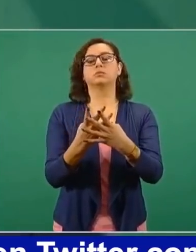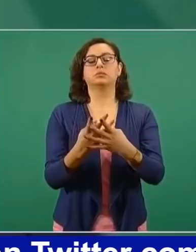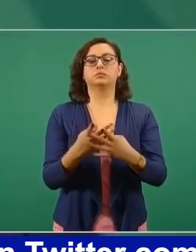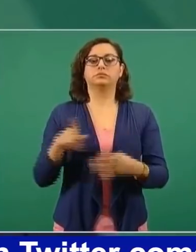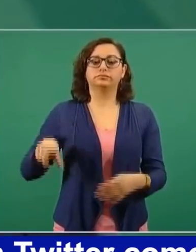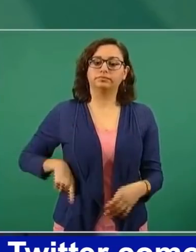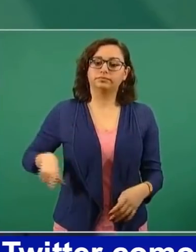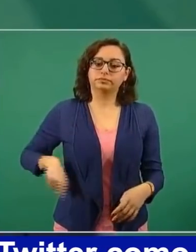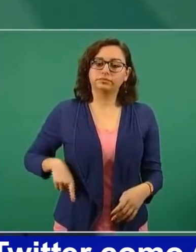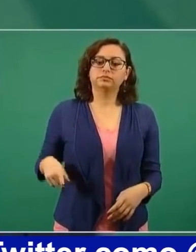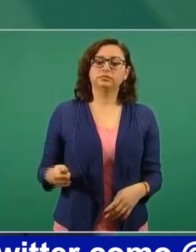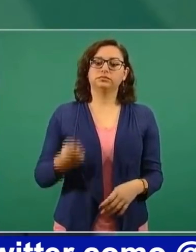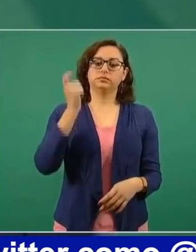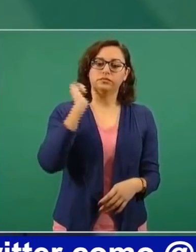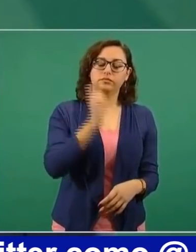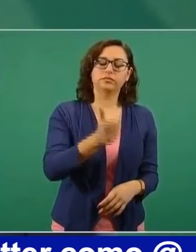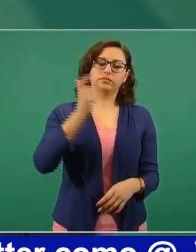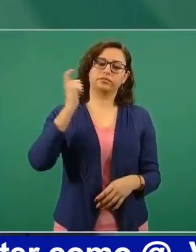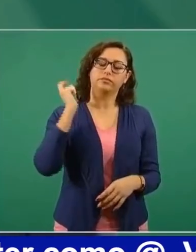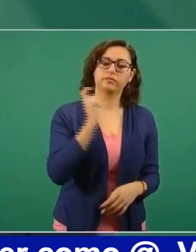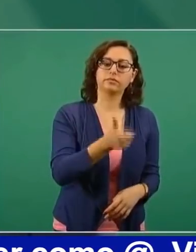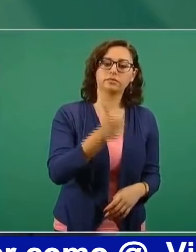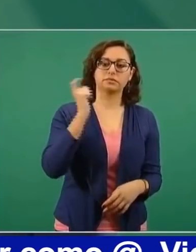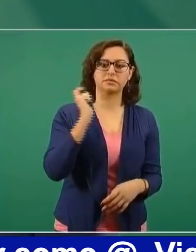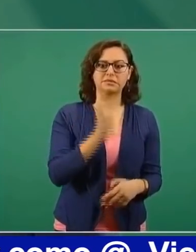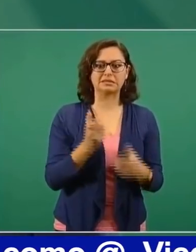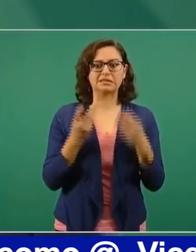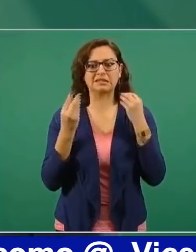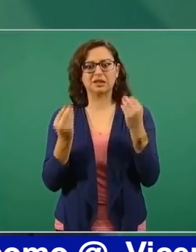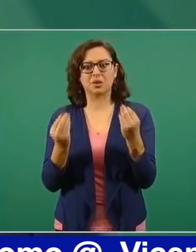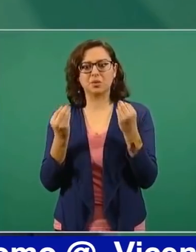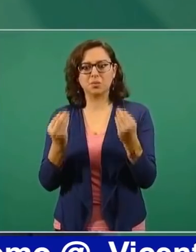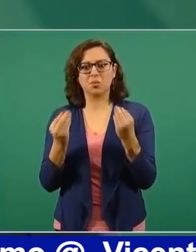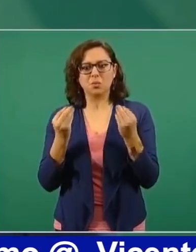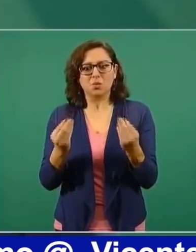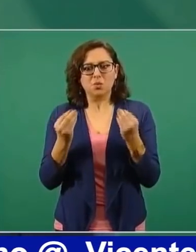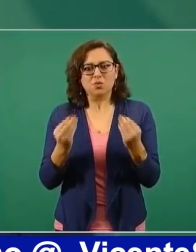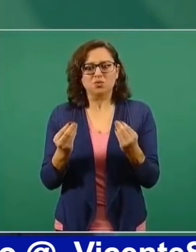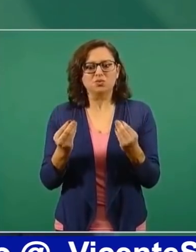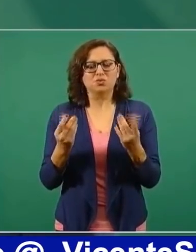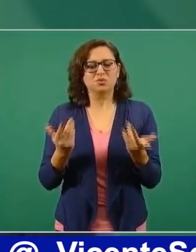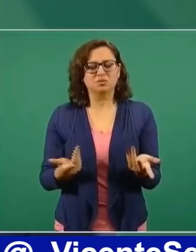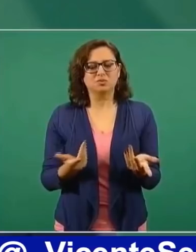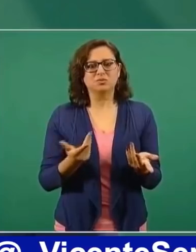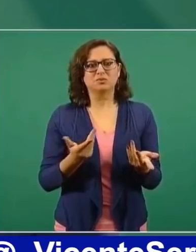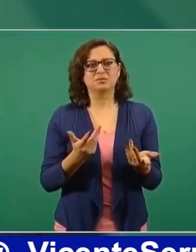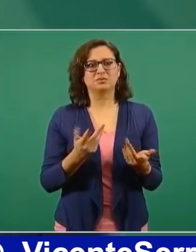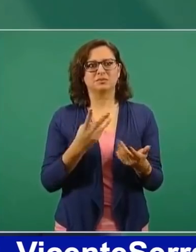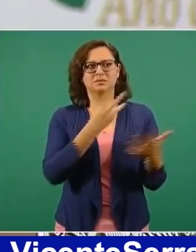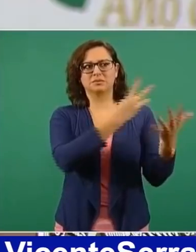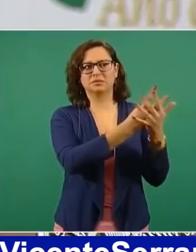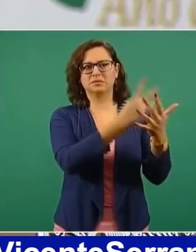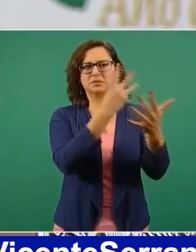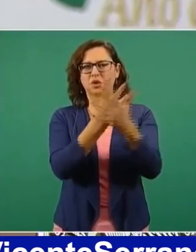enorme de dinero por 8 o 12